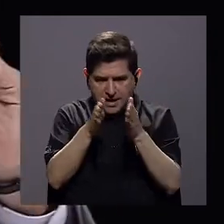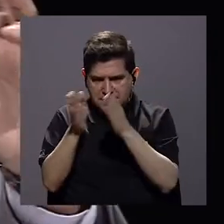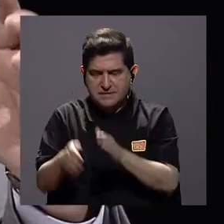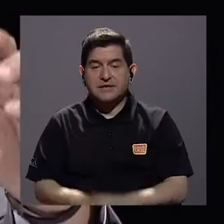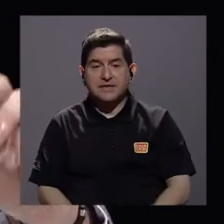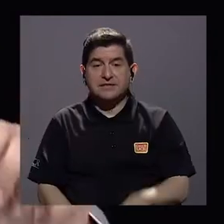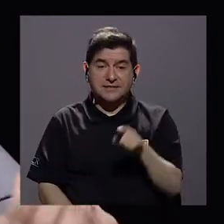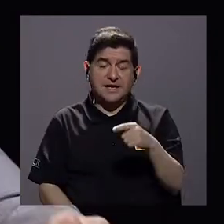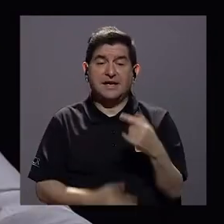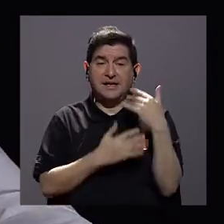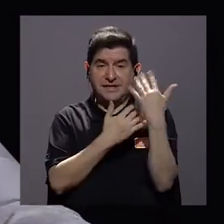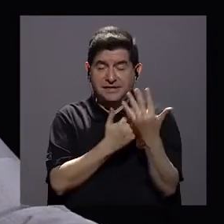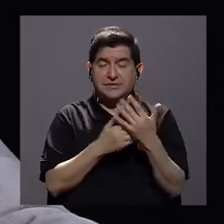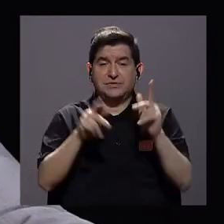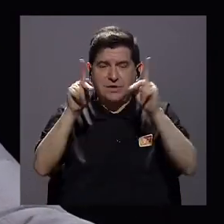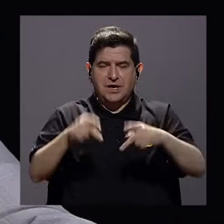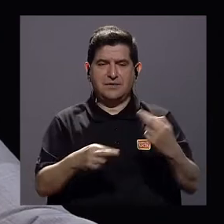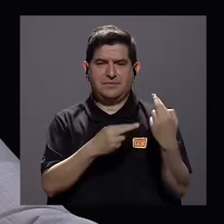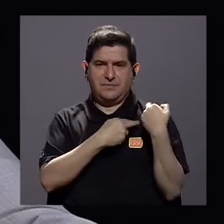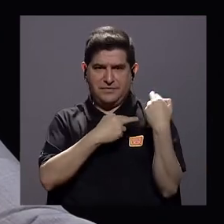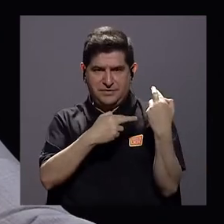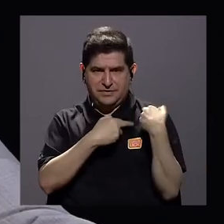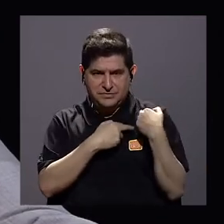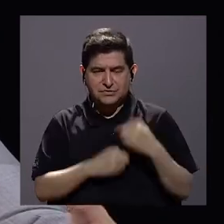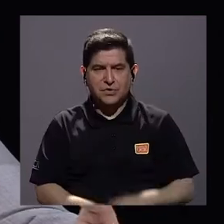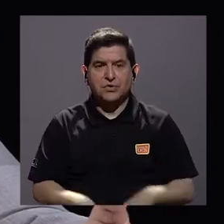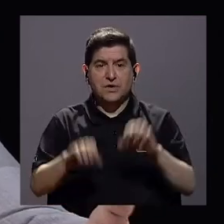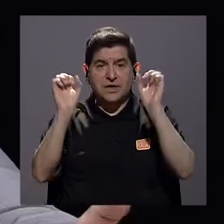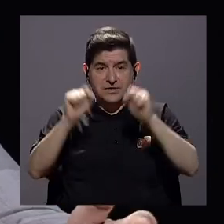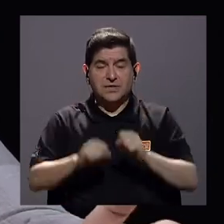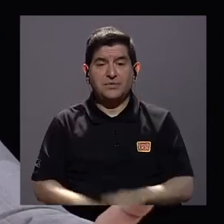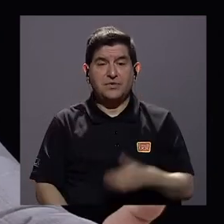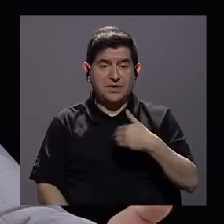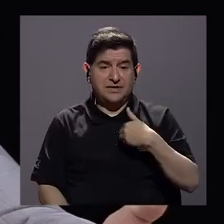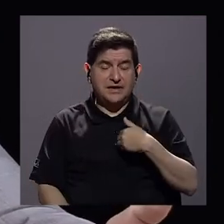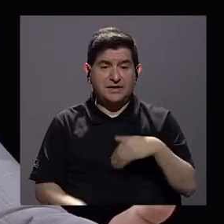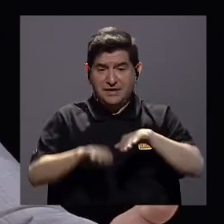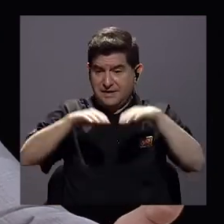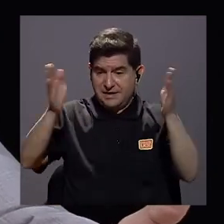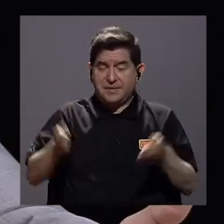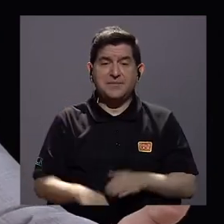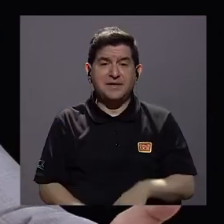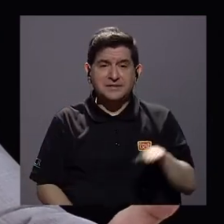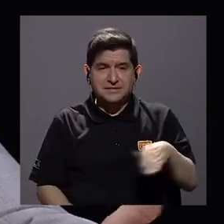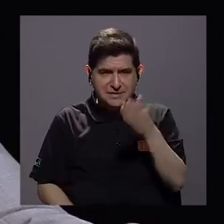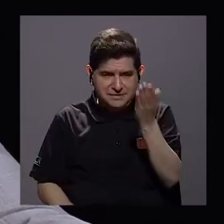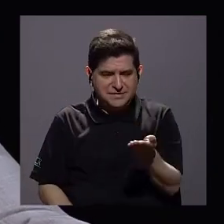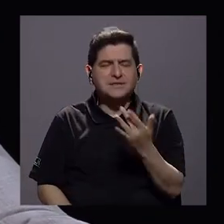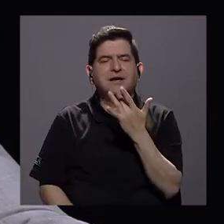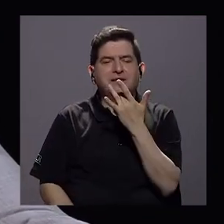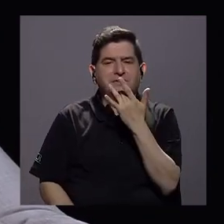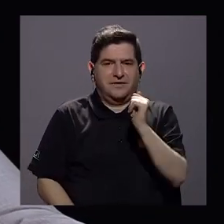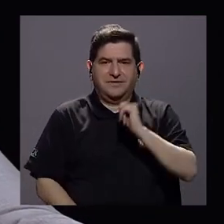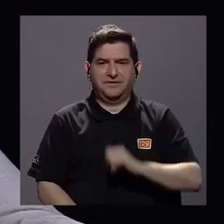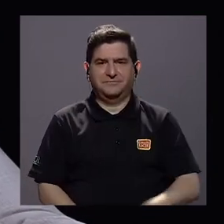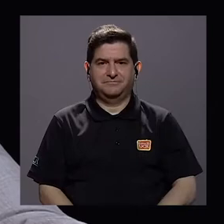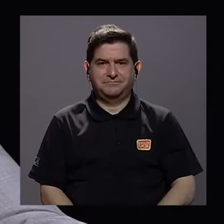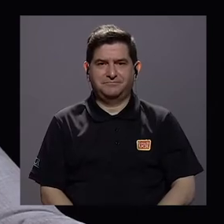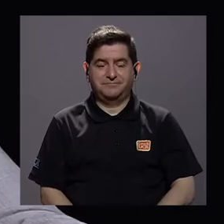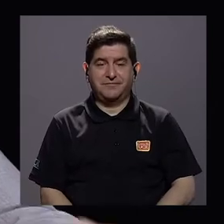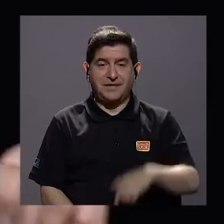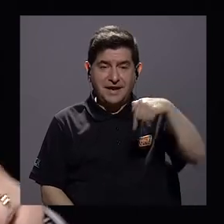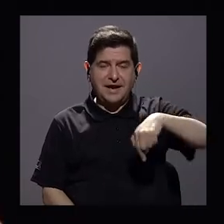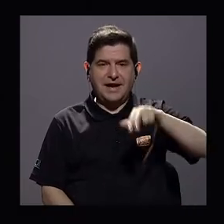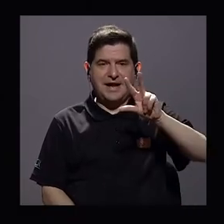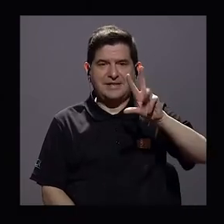Una tarea pendiente para todos los que se encargan de recibir en la mesa ese plato, ese pescadito frito tan rico. Así que están